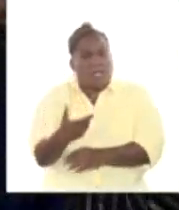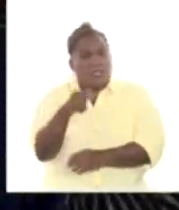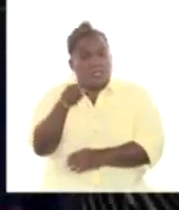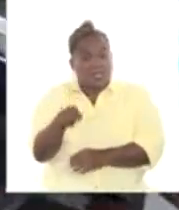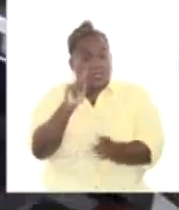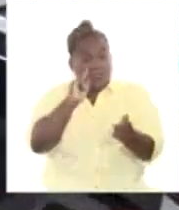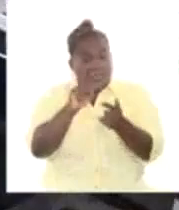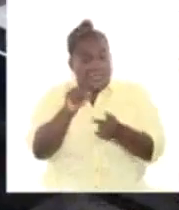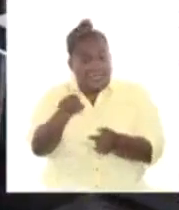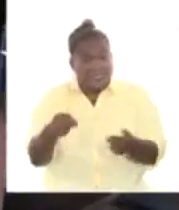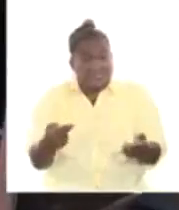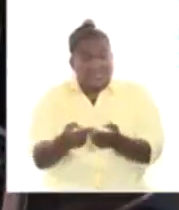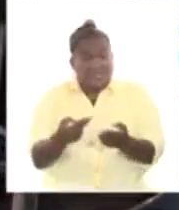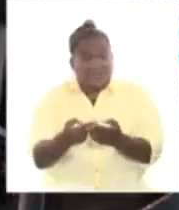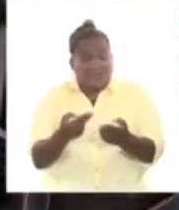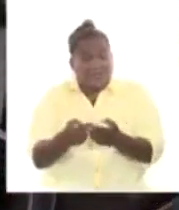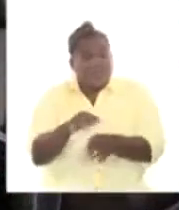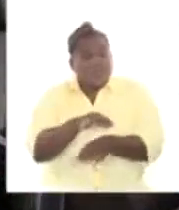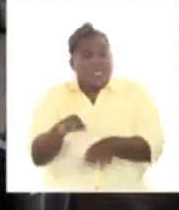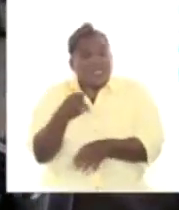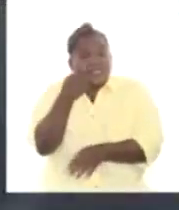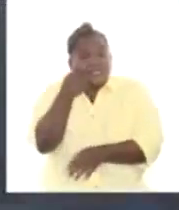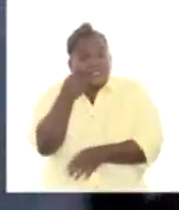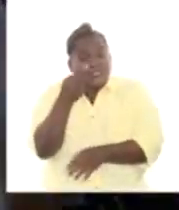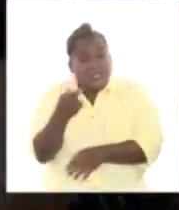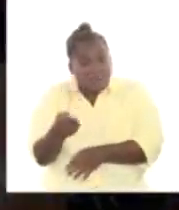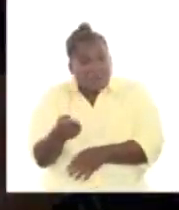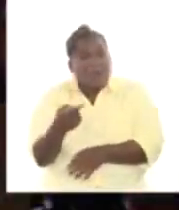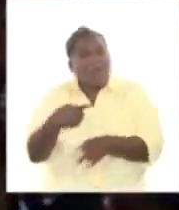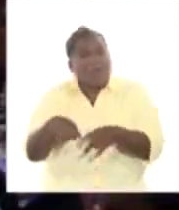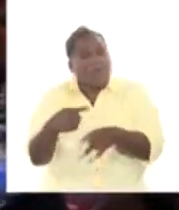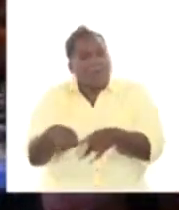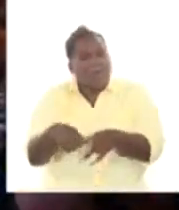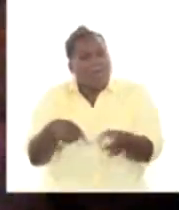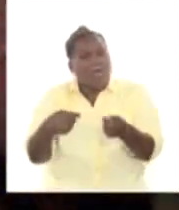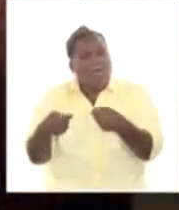este evento que ya se postula como una de las bolsas comerciales más